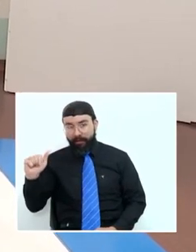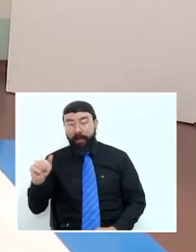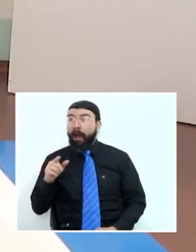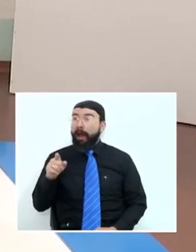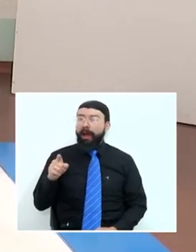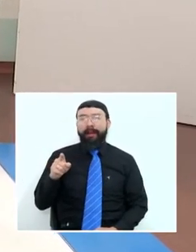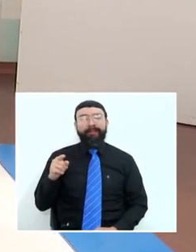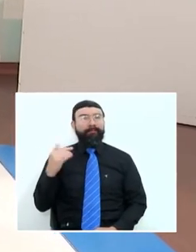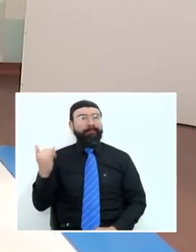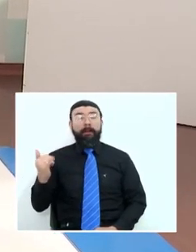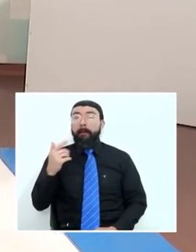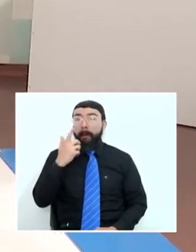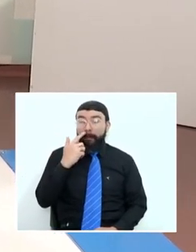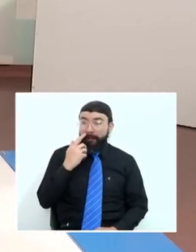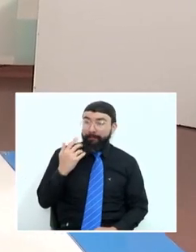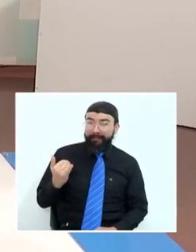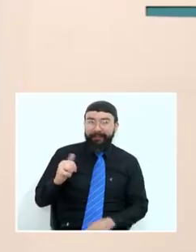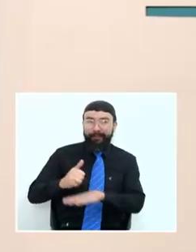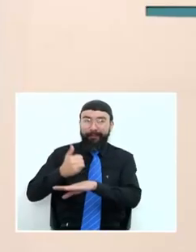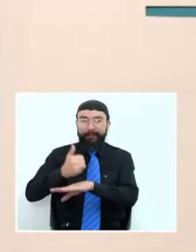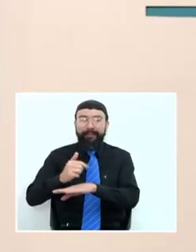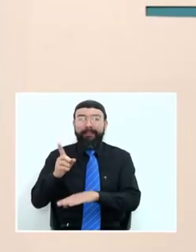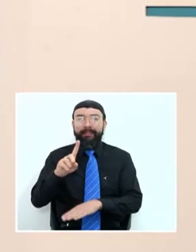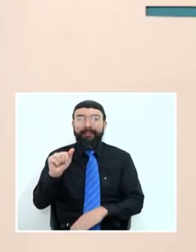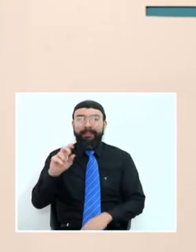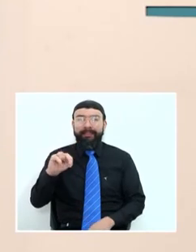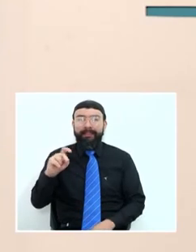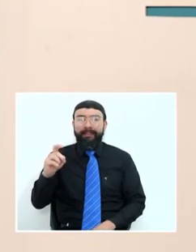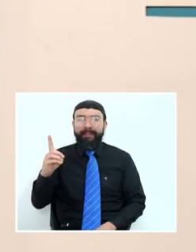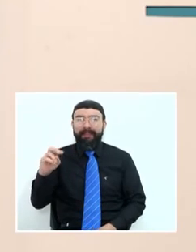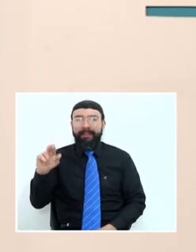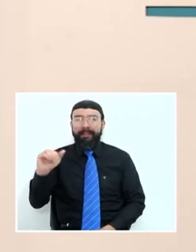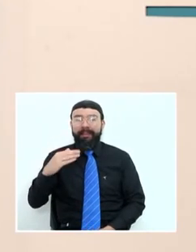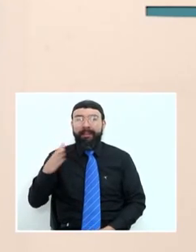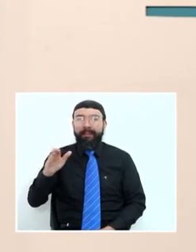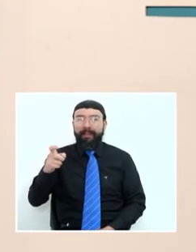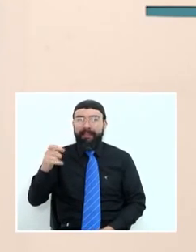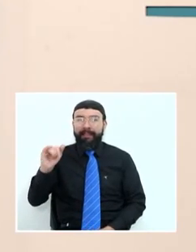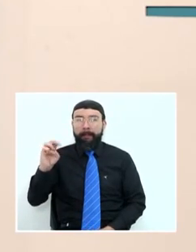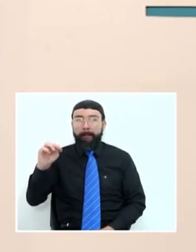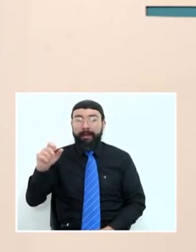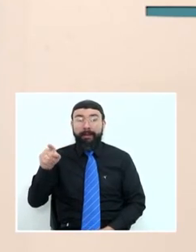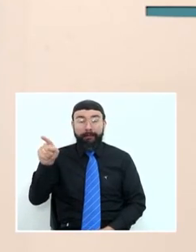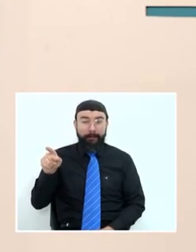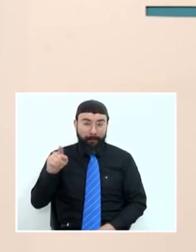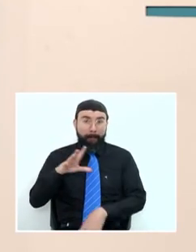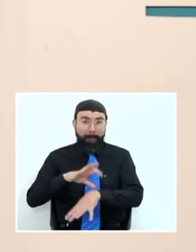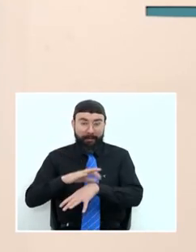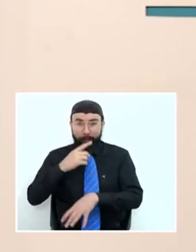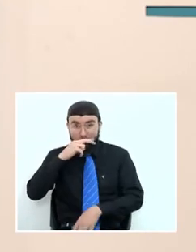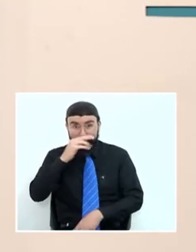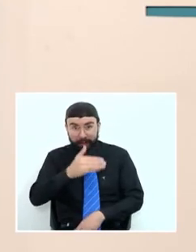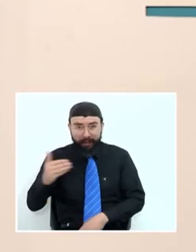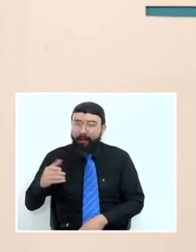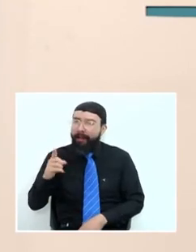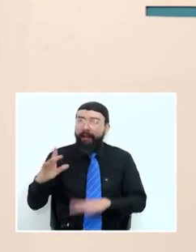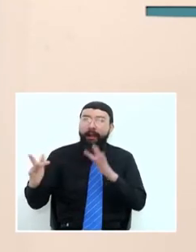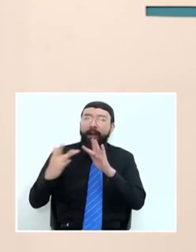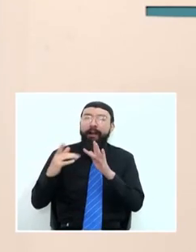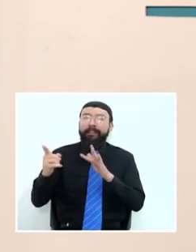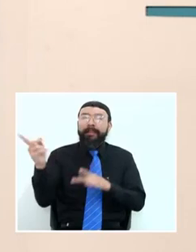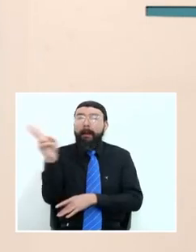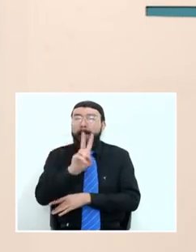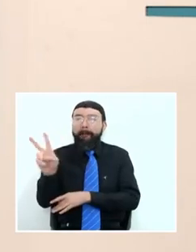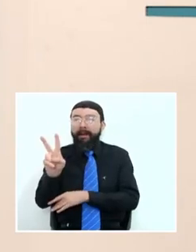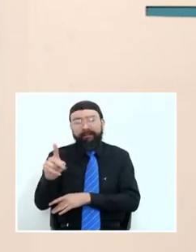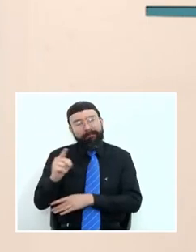está rotando en estos días con nosotros, pediatra, que está rotando en nuestros parques de la salud. Ellos están conectados desde el Valle. Muchas